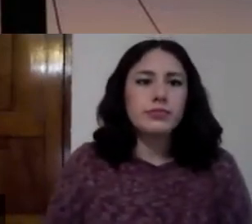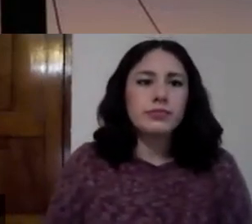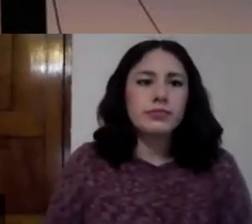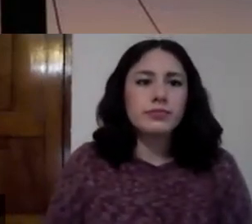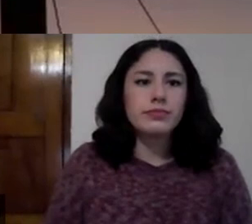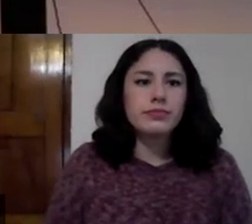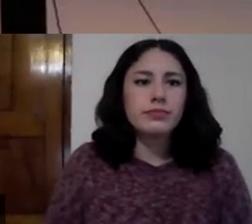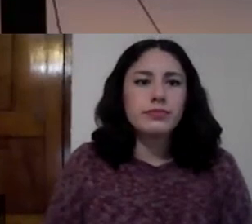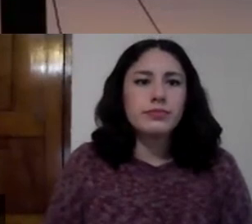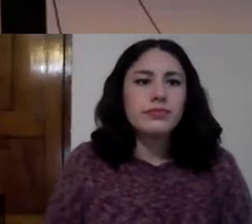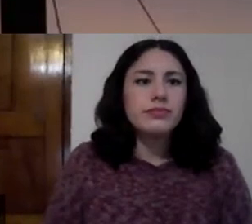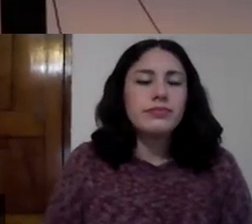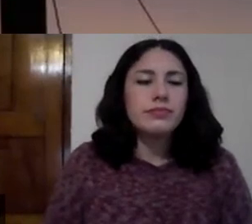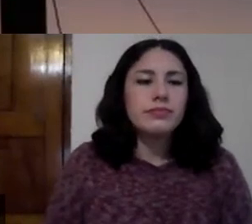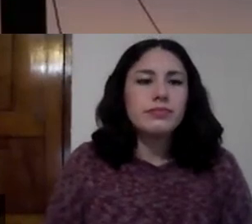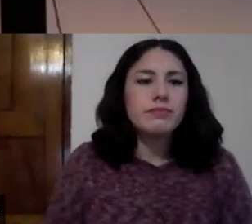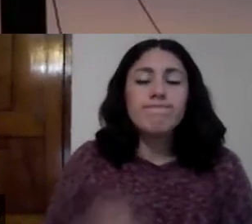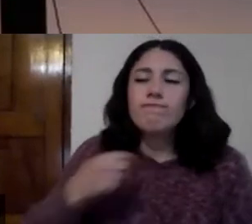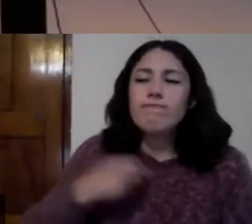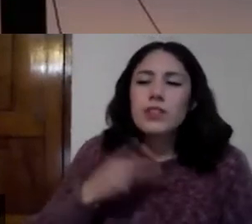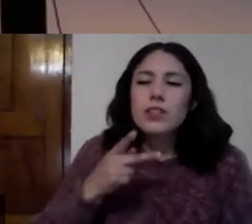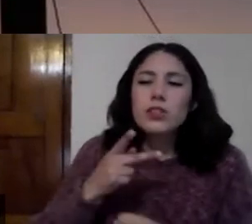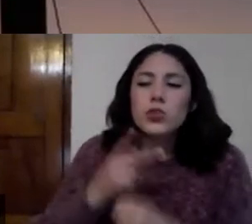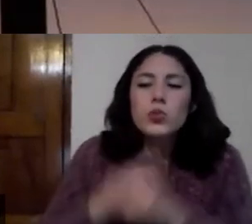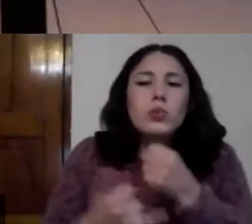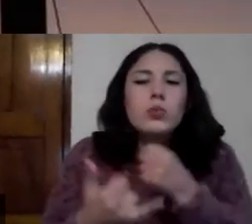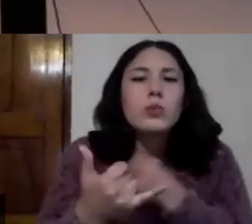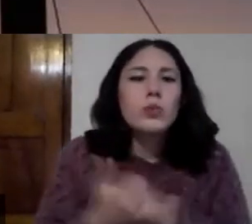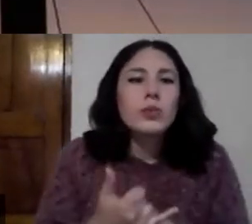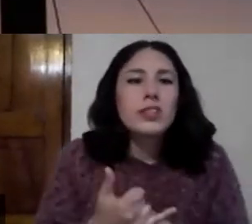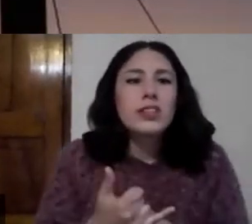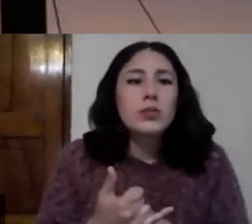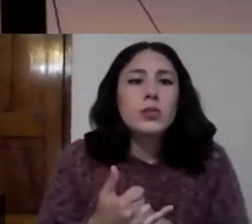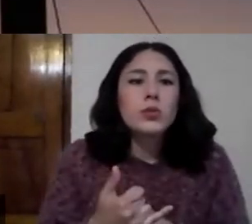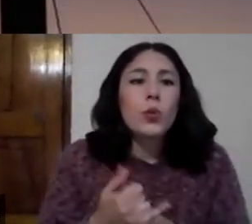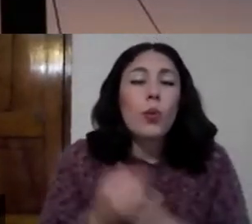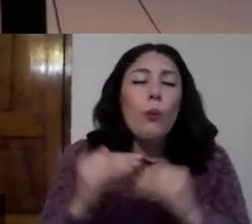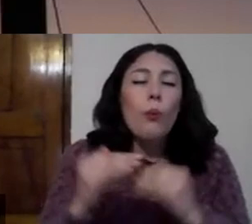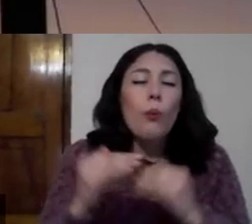sus caminos y mis proyectos son muy superiores a los de ustedes.